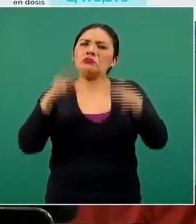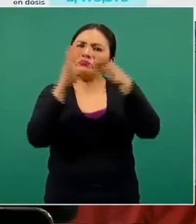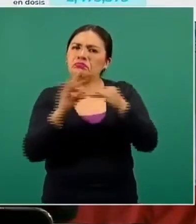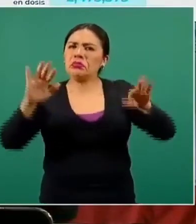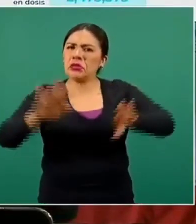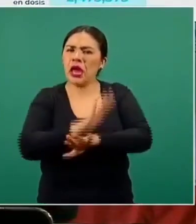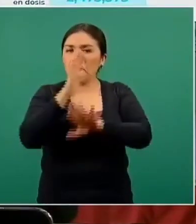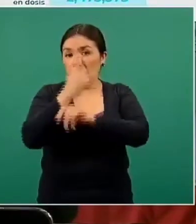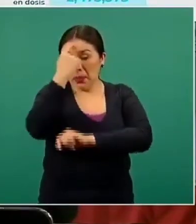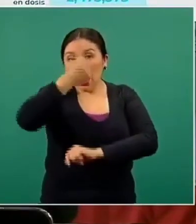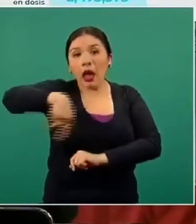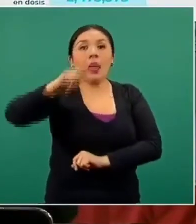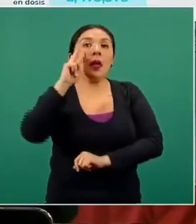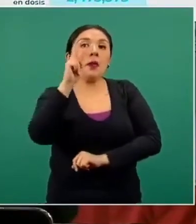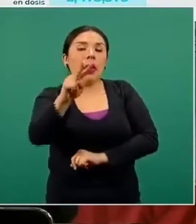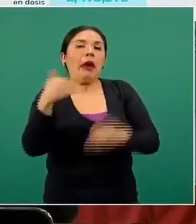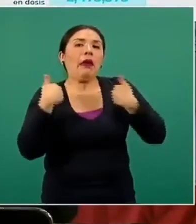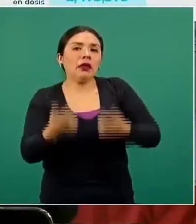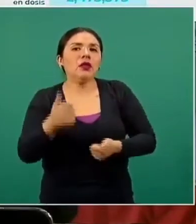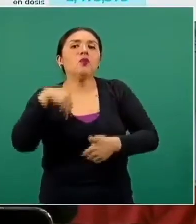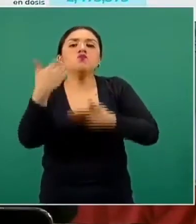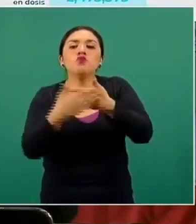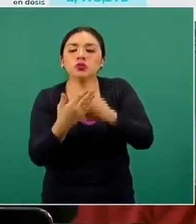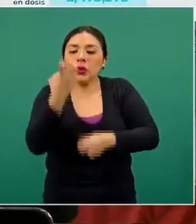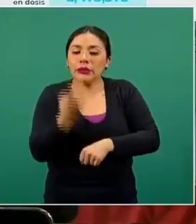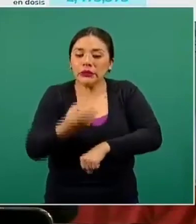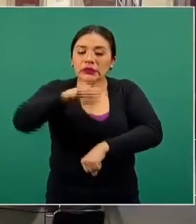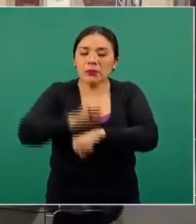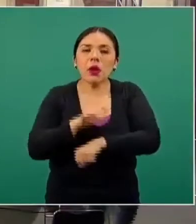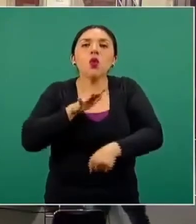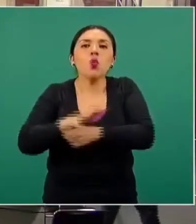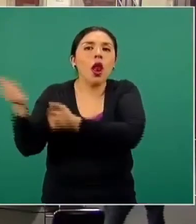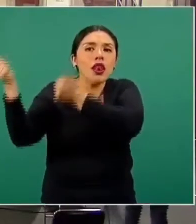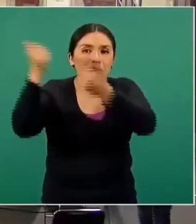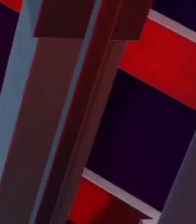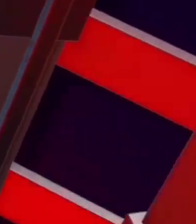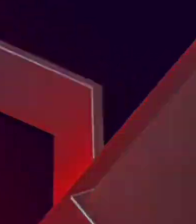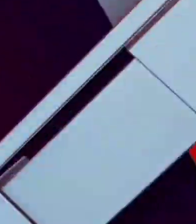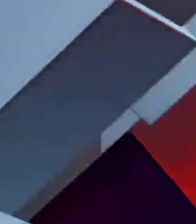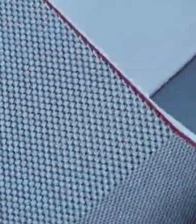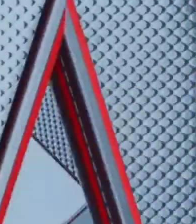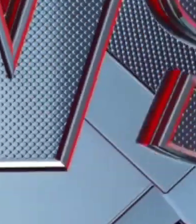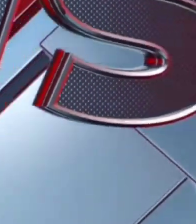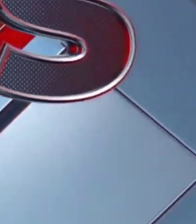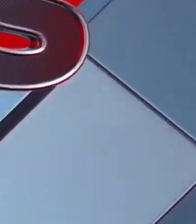pero para que lo tengan para pronta referencia de lo que llegará esta semana. Y tenemos los videos.